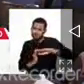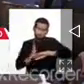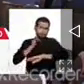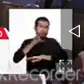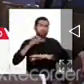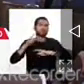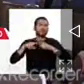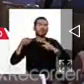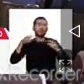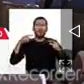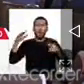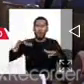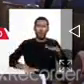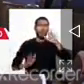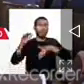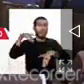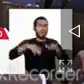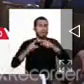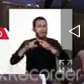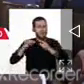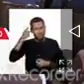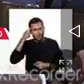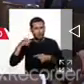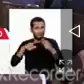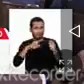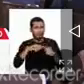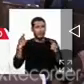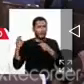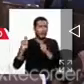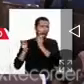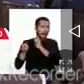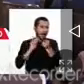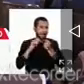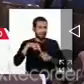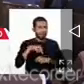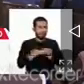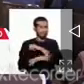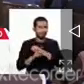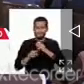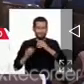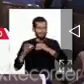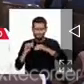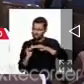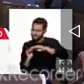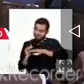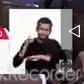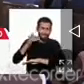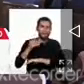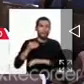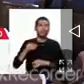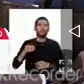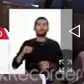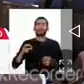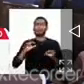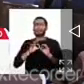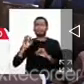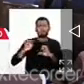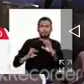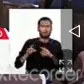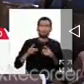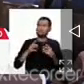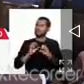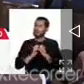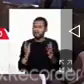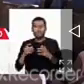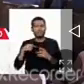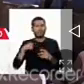vaivenes de la siempre tensa coyuntura política de nuestros países. Sin certidumbre, sin reglas claras,